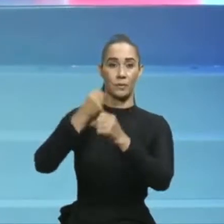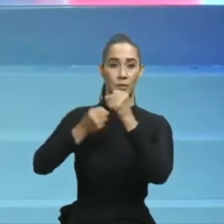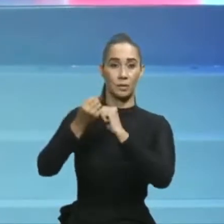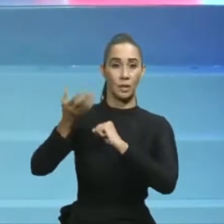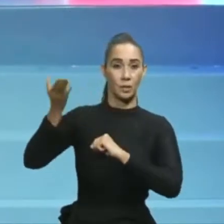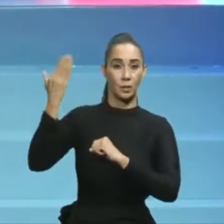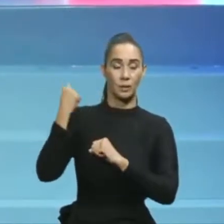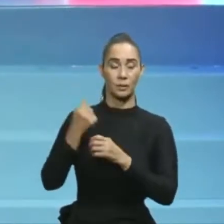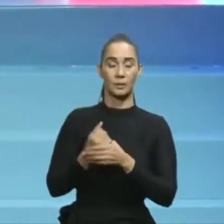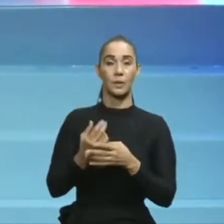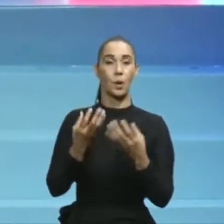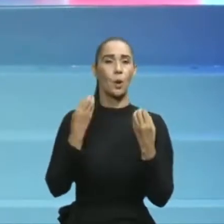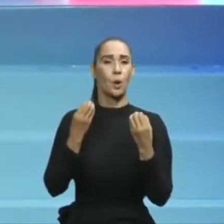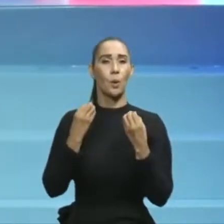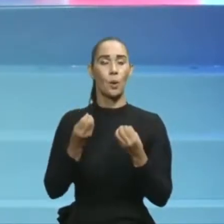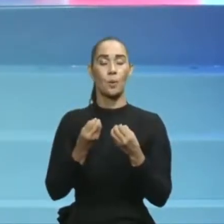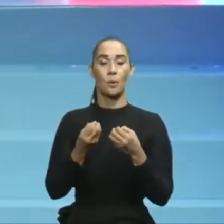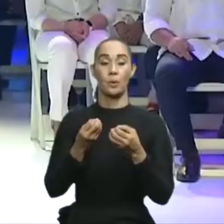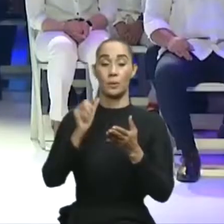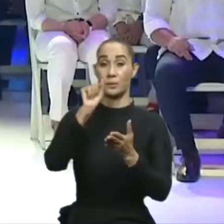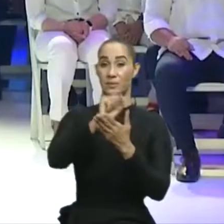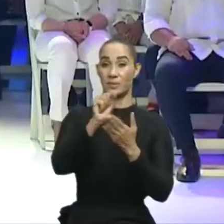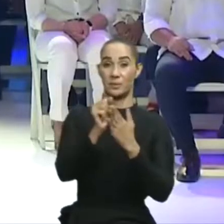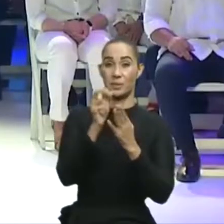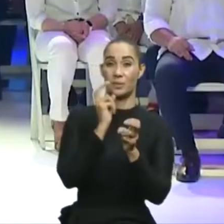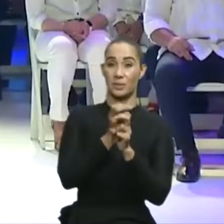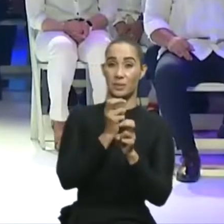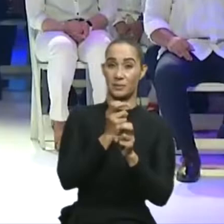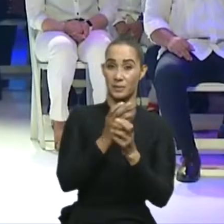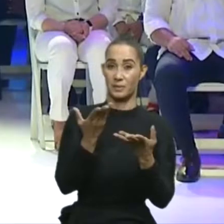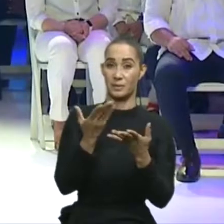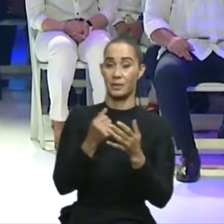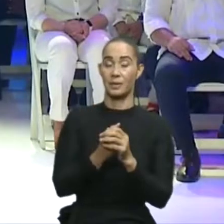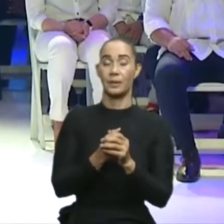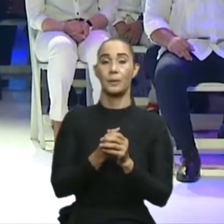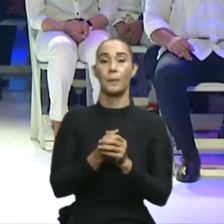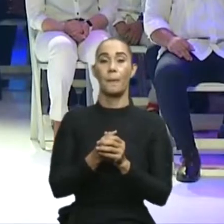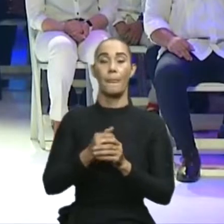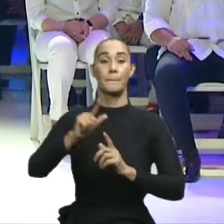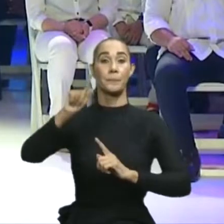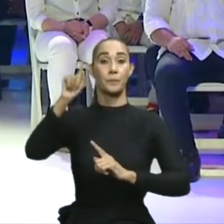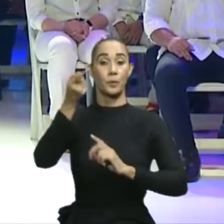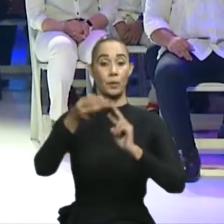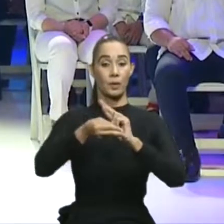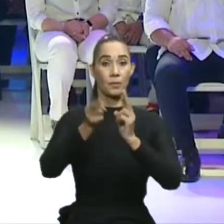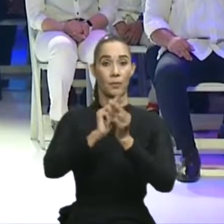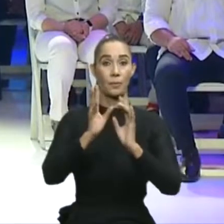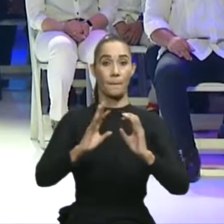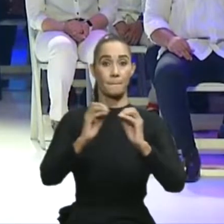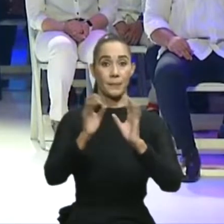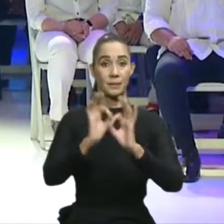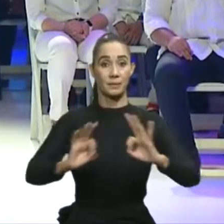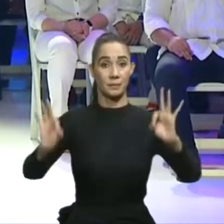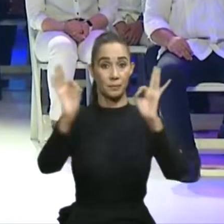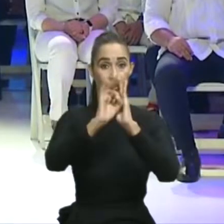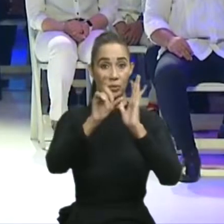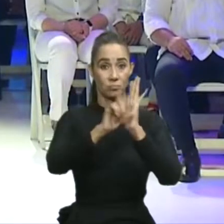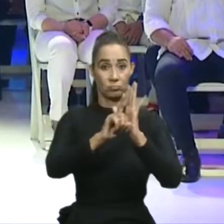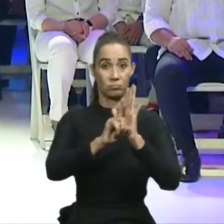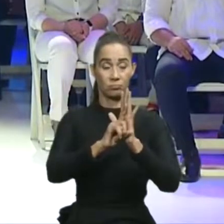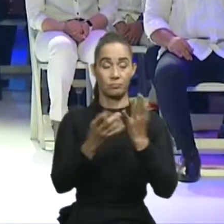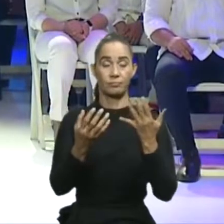hecho que las condiciones más complicadas de todo un siglo una de las reformas más importantes que estamos realizando